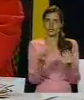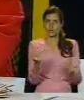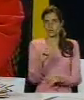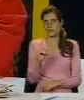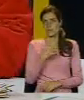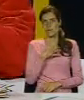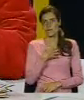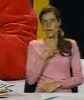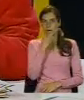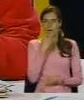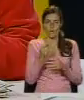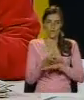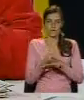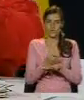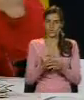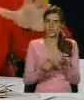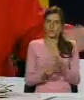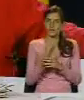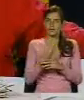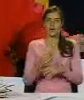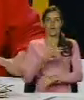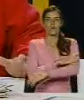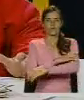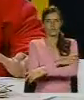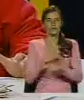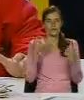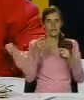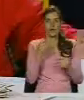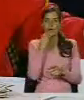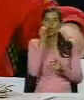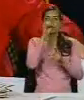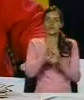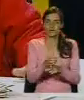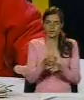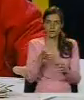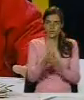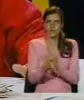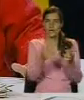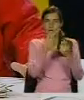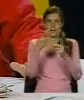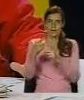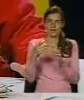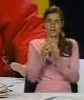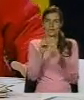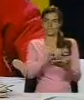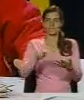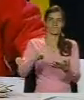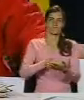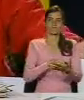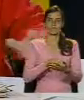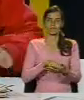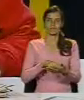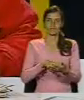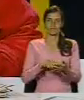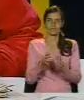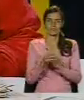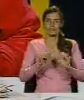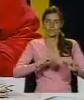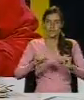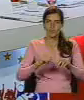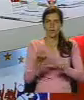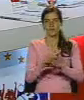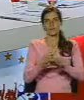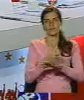no es del gobierno que nace, es de la oposición tratando de una matriz de opinión para, entre otras cosas, descalificar la gestión de gobierno.